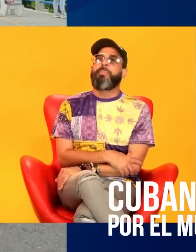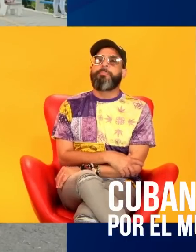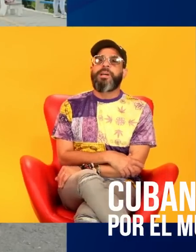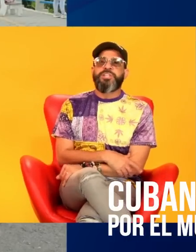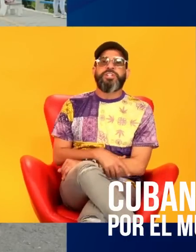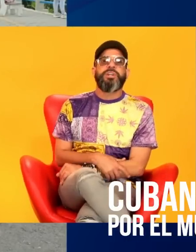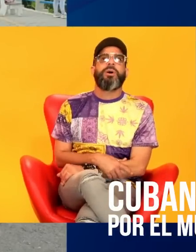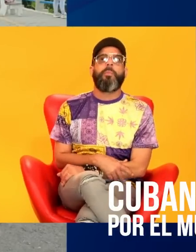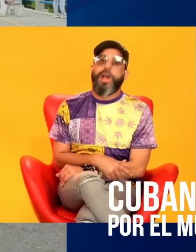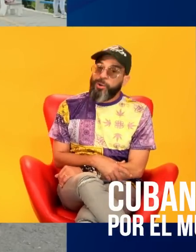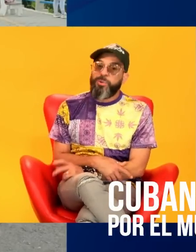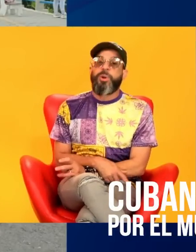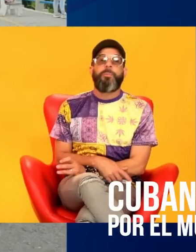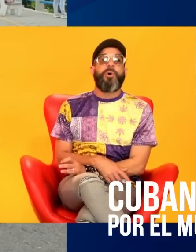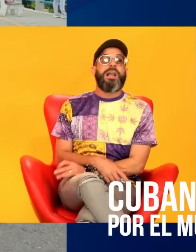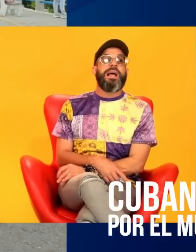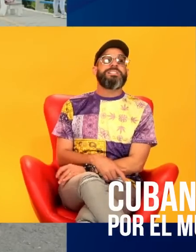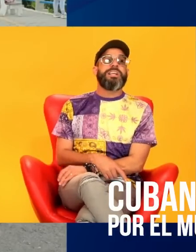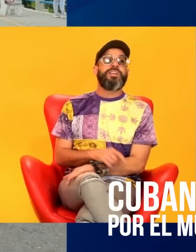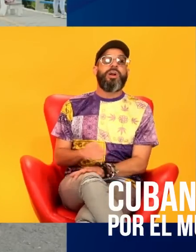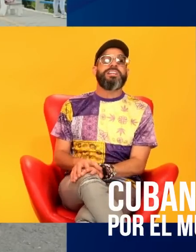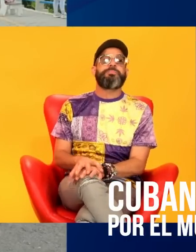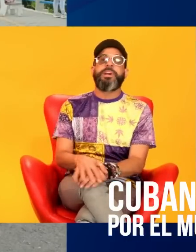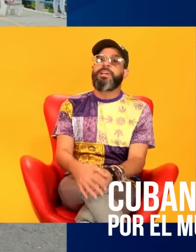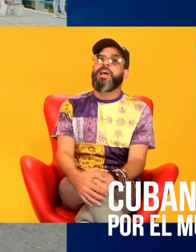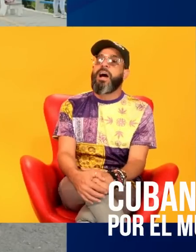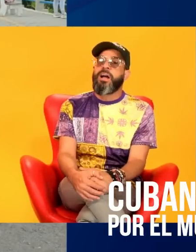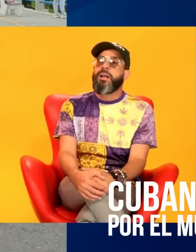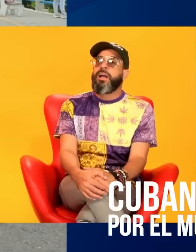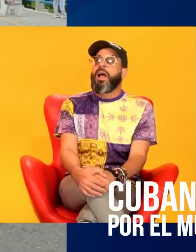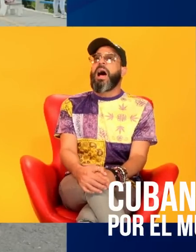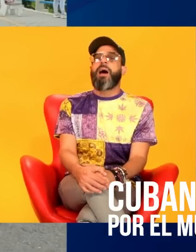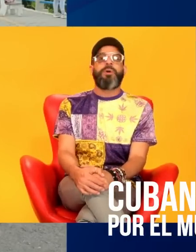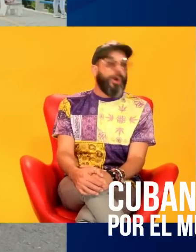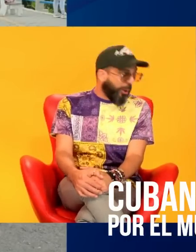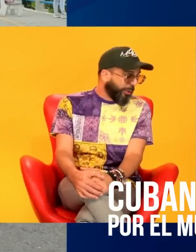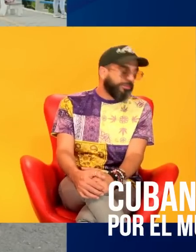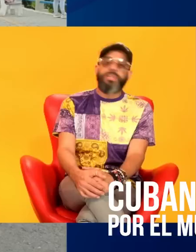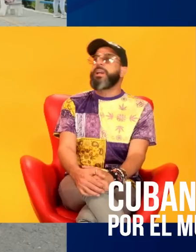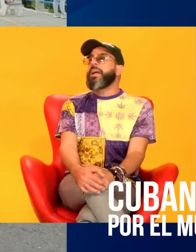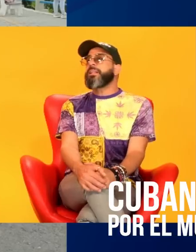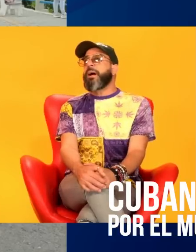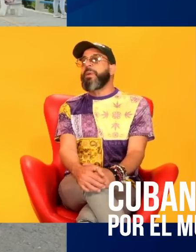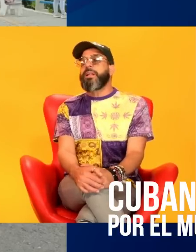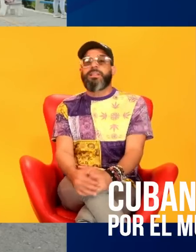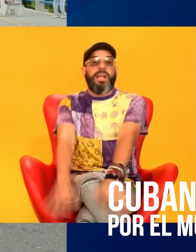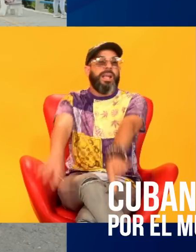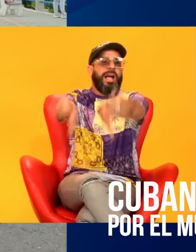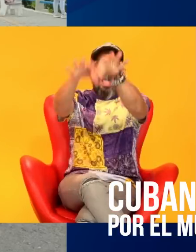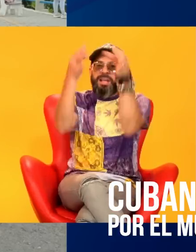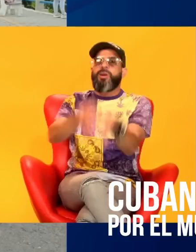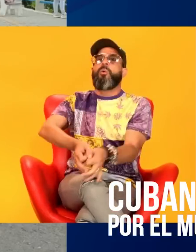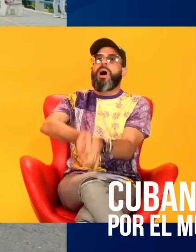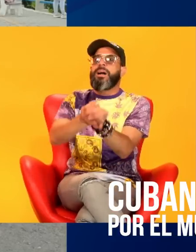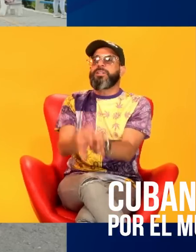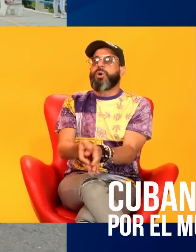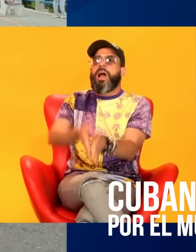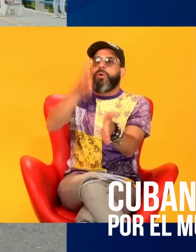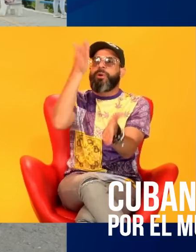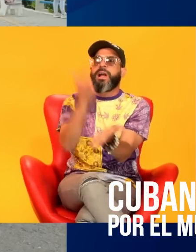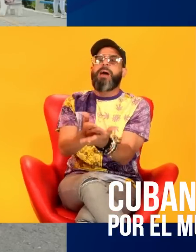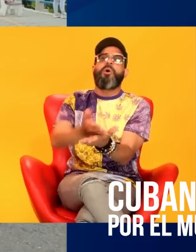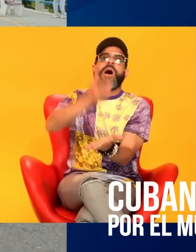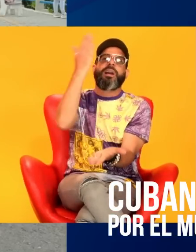son of a bitch. Bueno, pues la señora Asprilla habló directamente. En cuanto